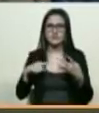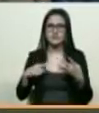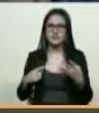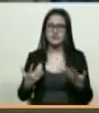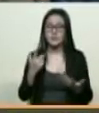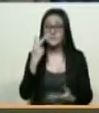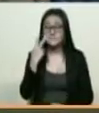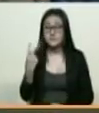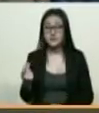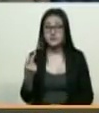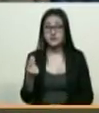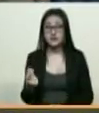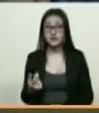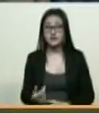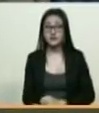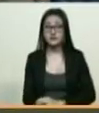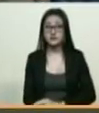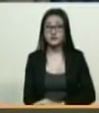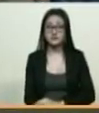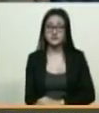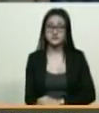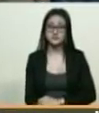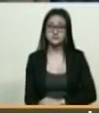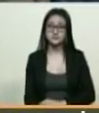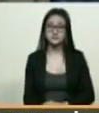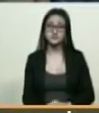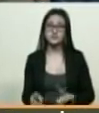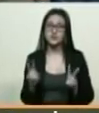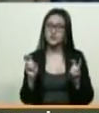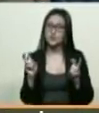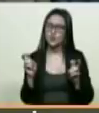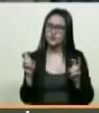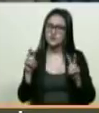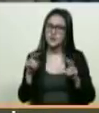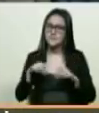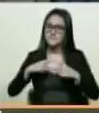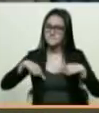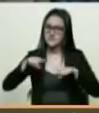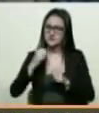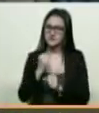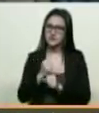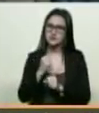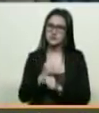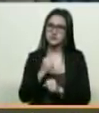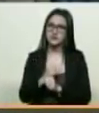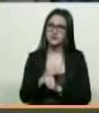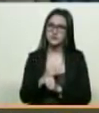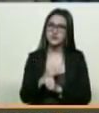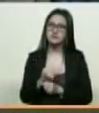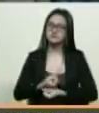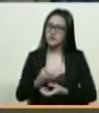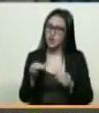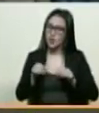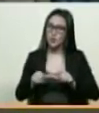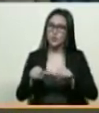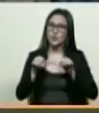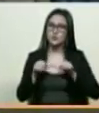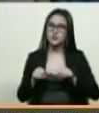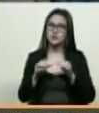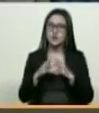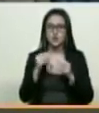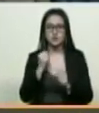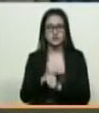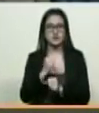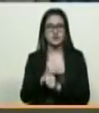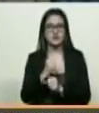aquí pendientes, que se abrieron nuevas temáticas, nuevas mesas de trabajo, para también darle continuidad a todo este